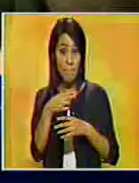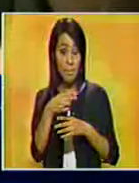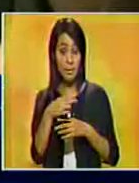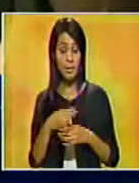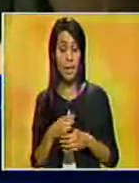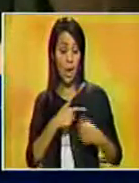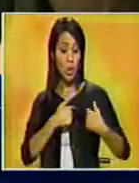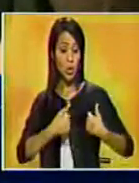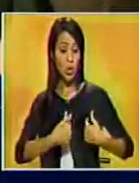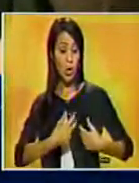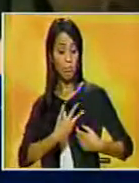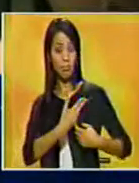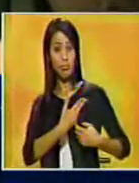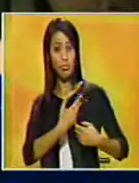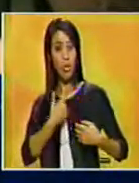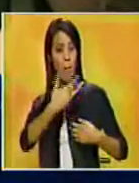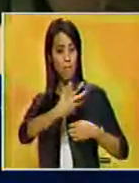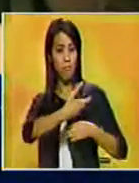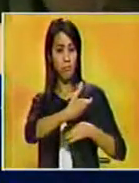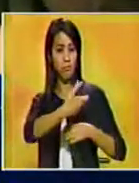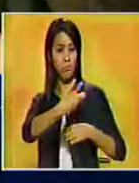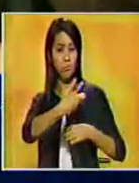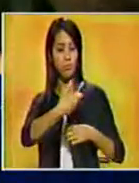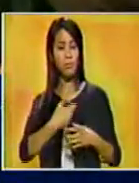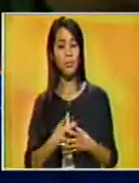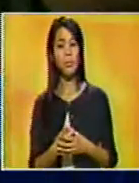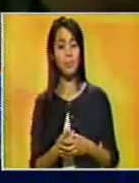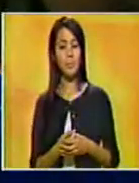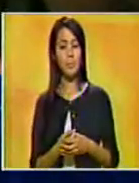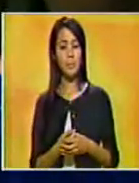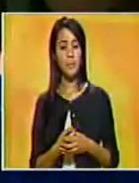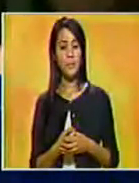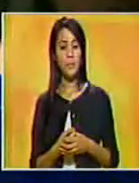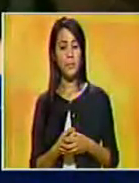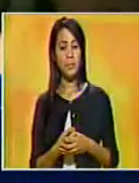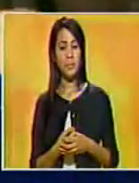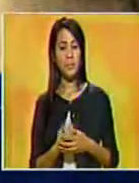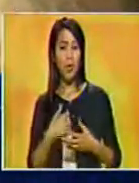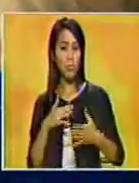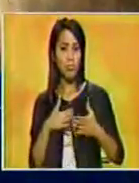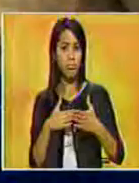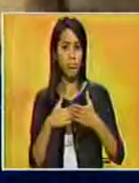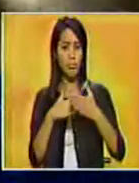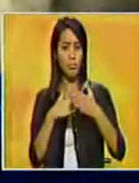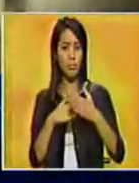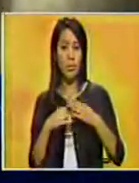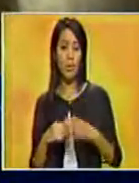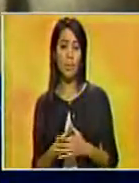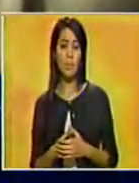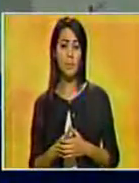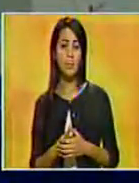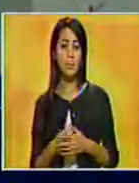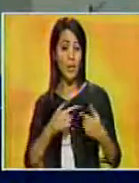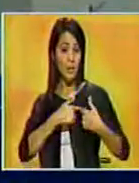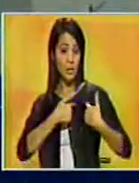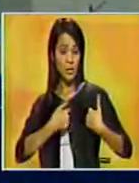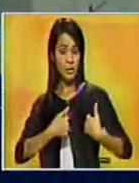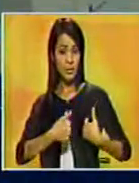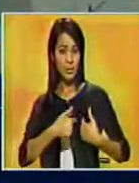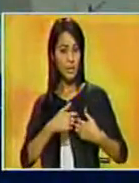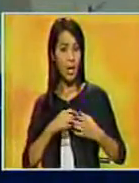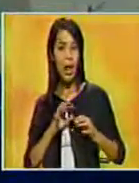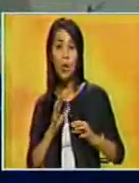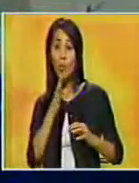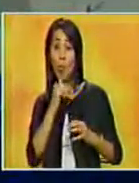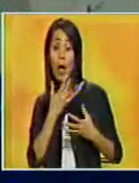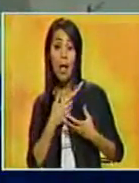combustible al corazón, una inyección de alto contenido potásico en las coronarias lo detiene por completo. El corazón debe dejar de latir